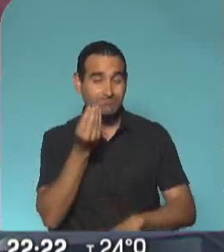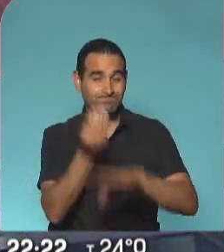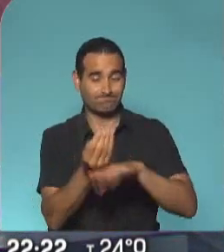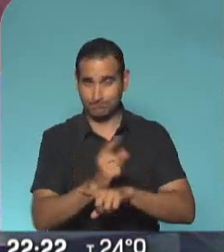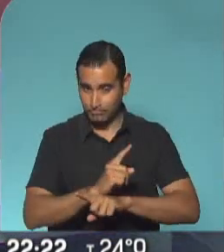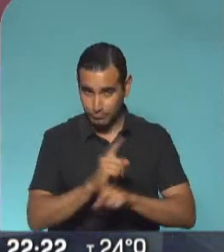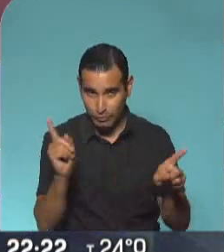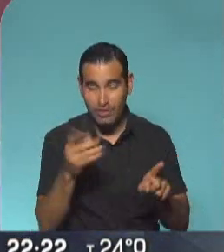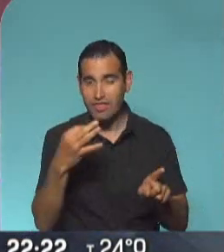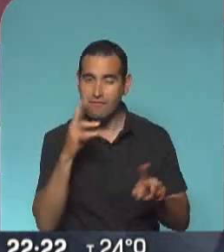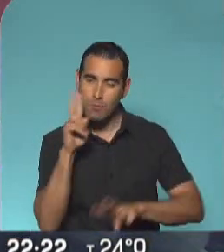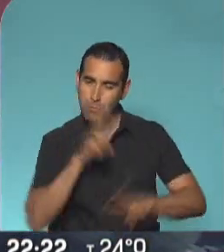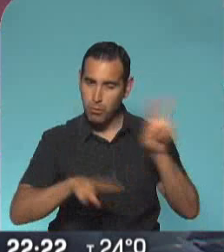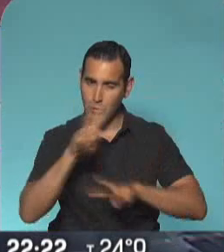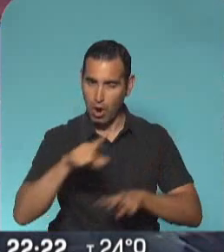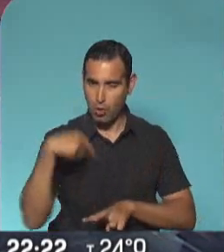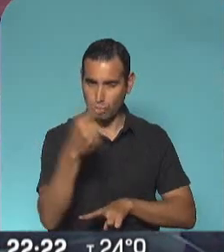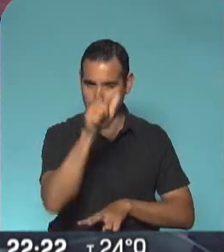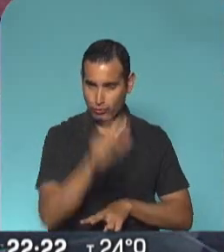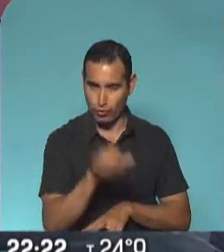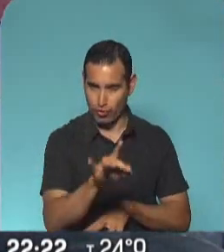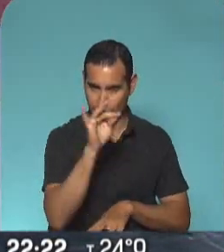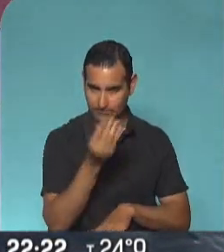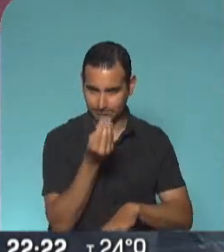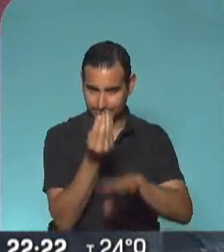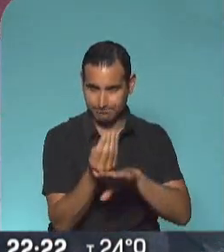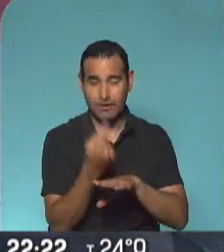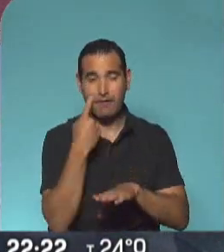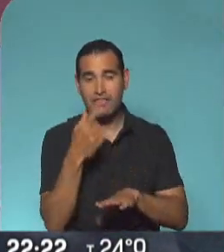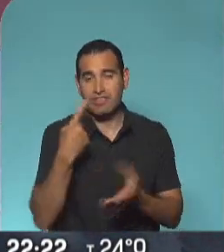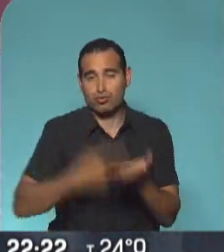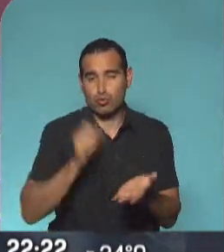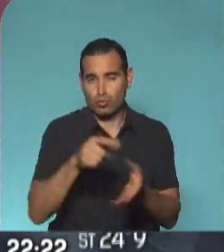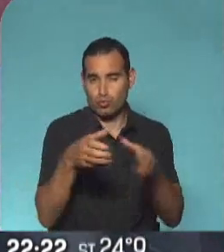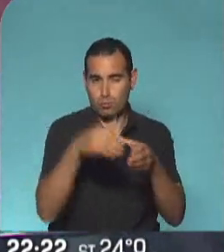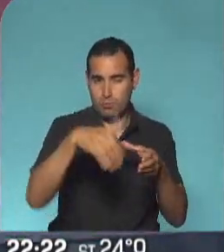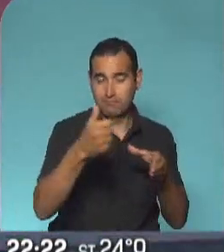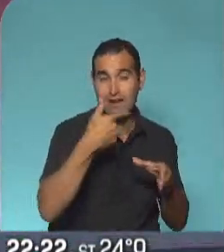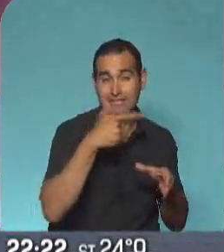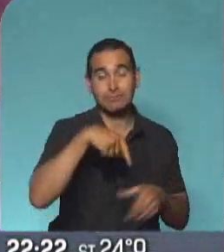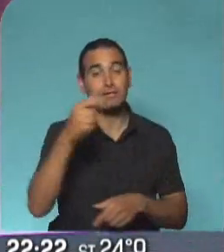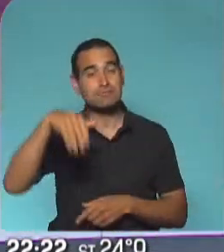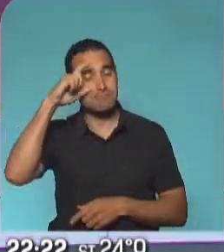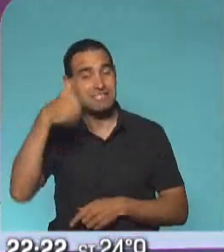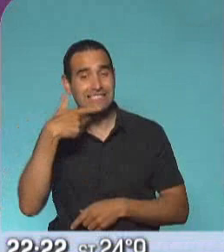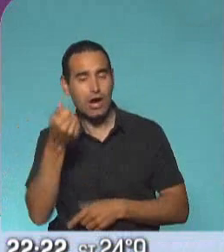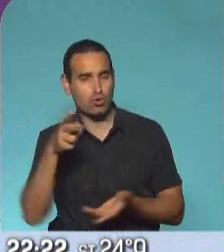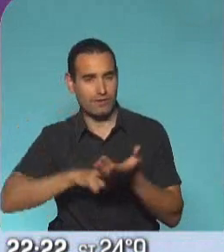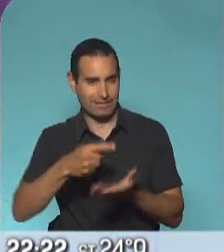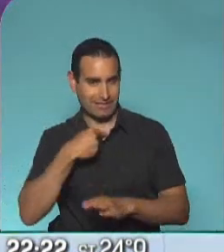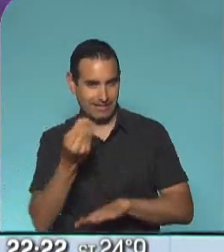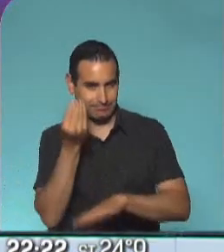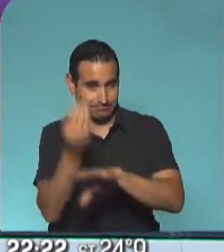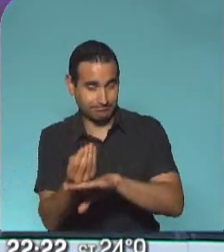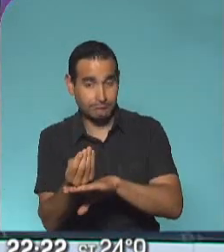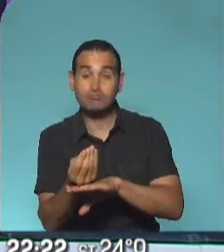candidato. Deberá buscar uno, en primarias tal vez. Eso lo decidirá el MAS por su lado. Carlos Mesa será nuevamente candidato